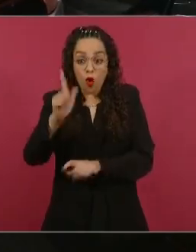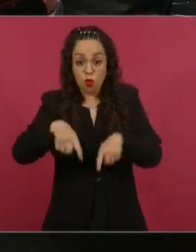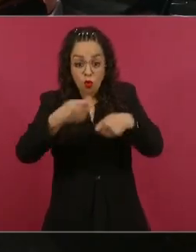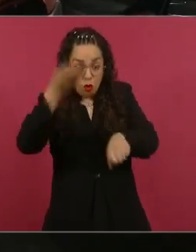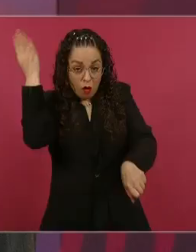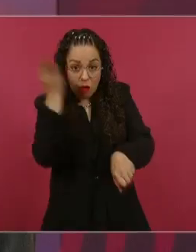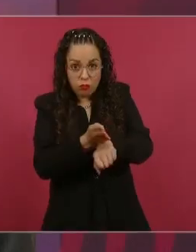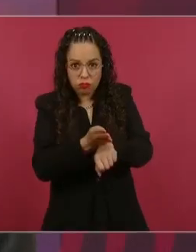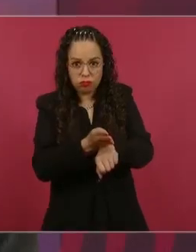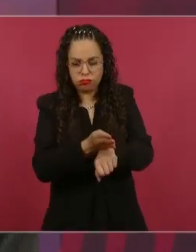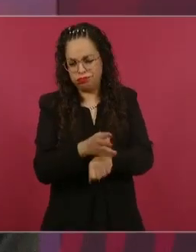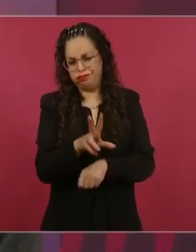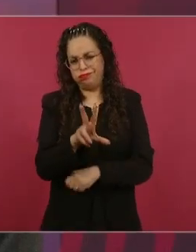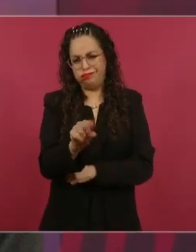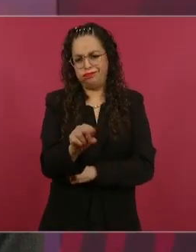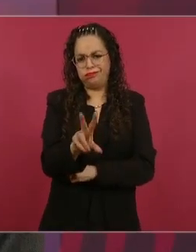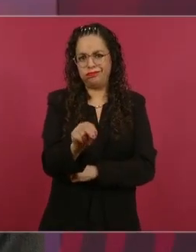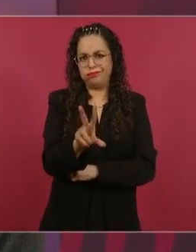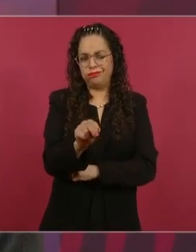injustas